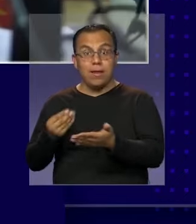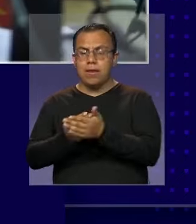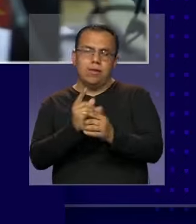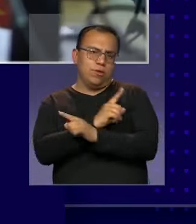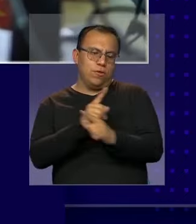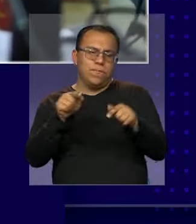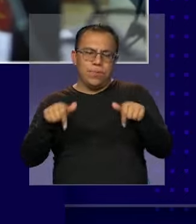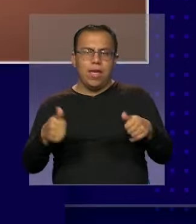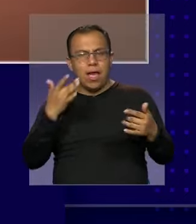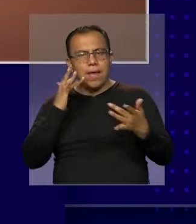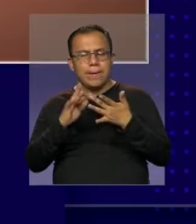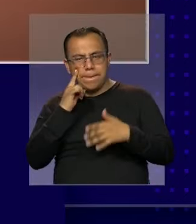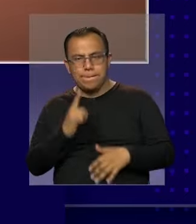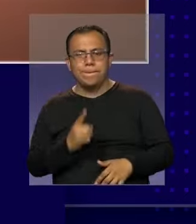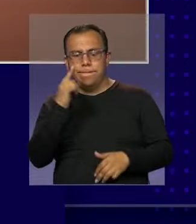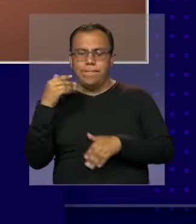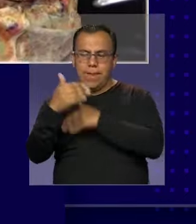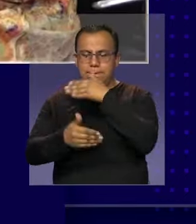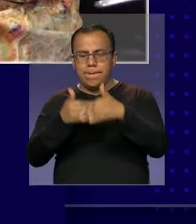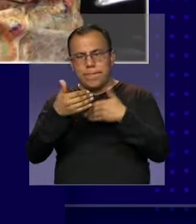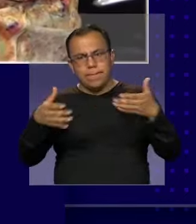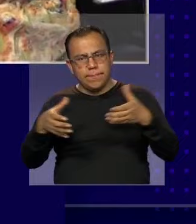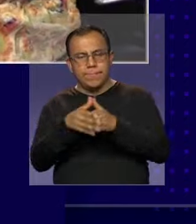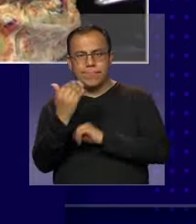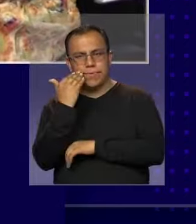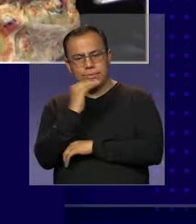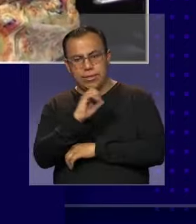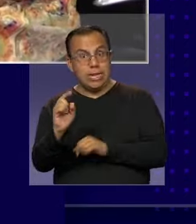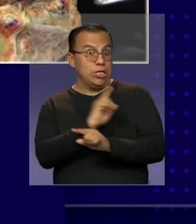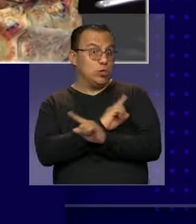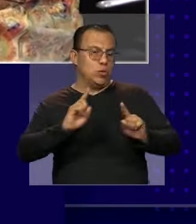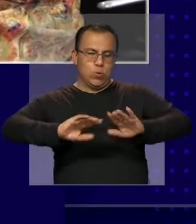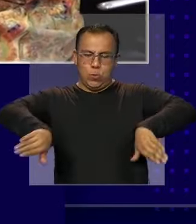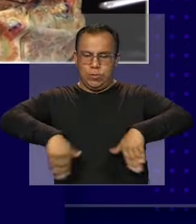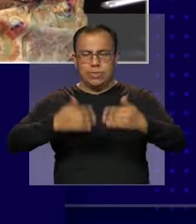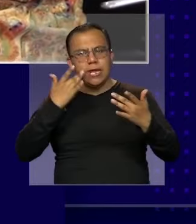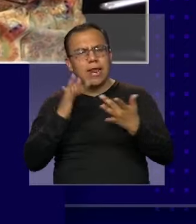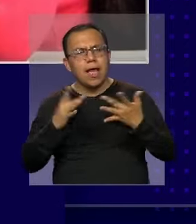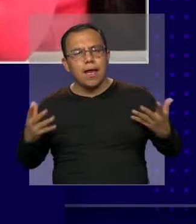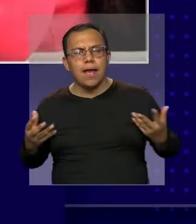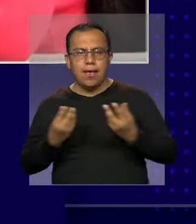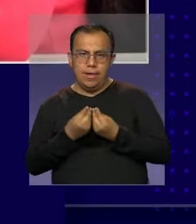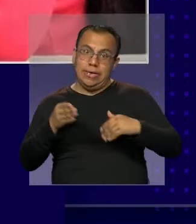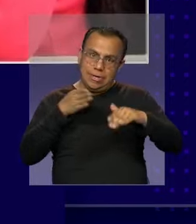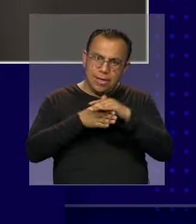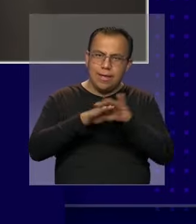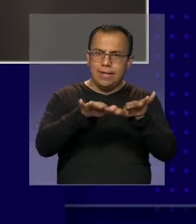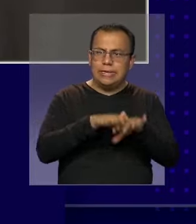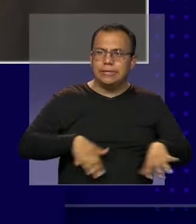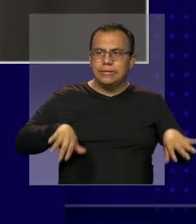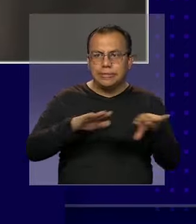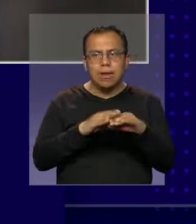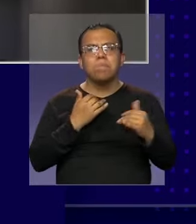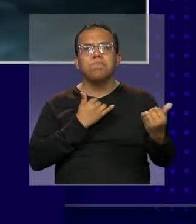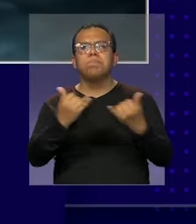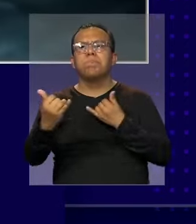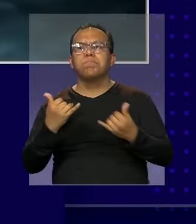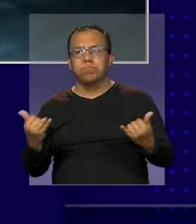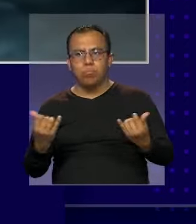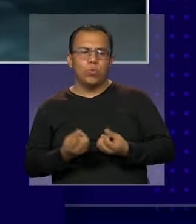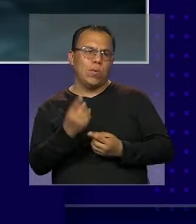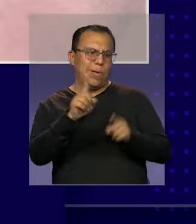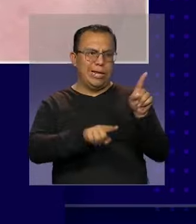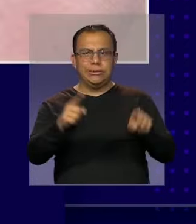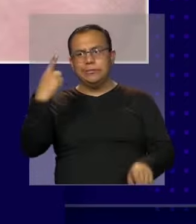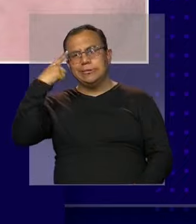Entonces, esa es la primera brecha que existe de por qué las mujeres no están entrando a estos espacios. Sigue latente, hay unos